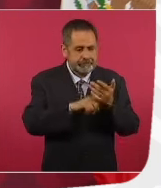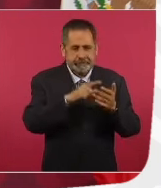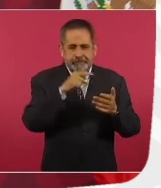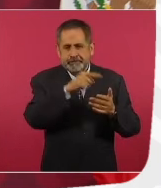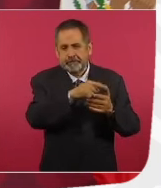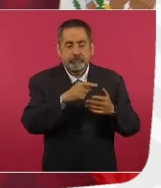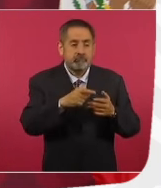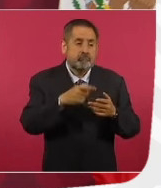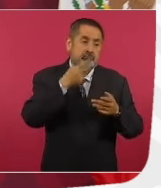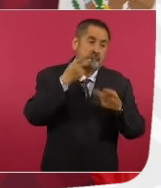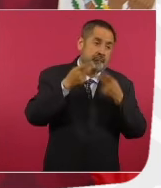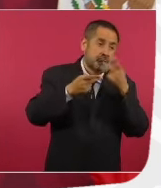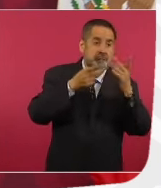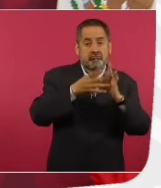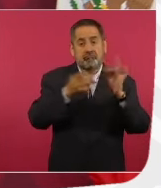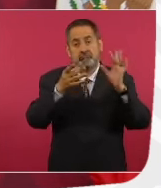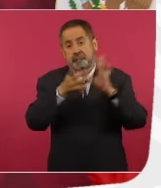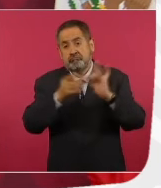que antes